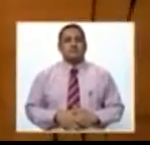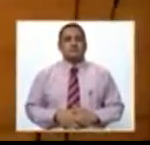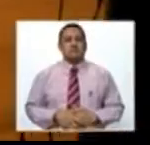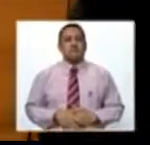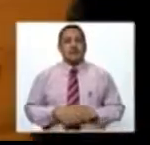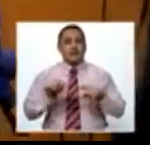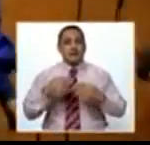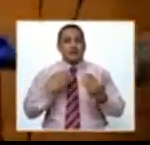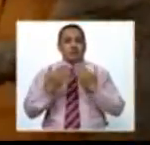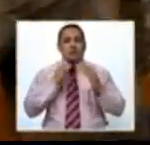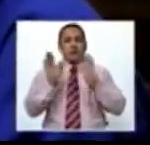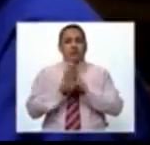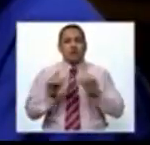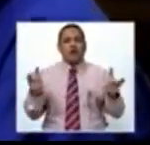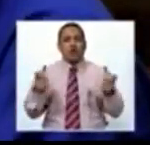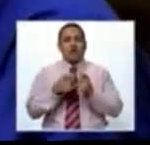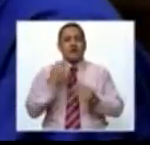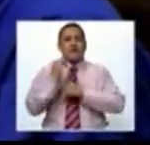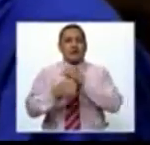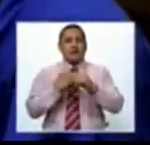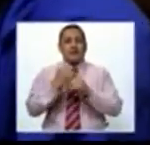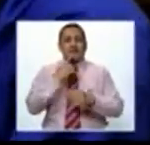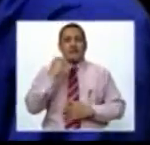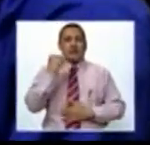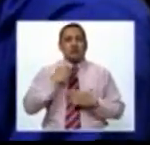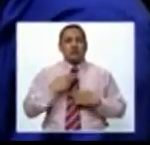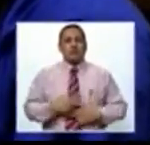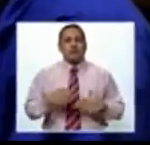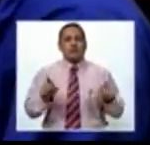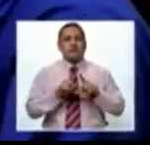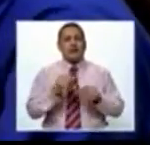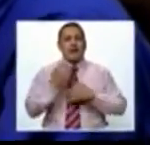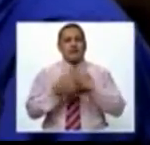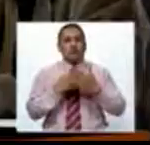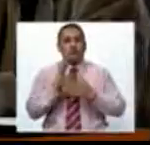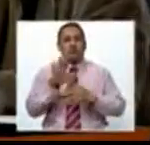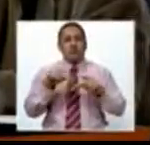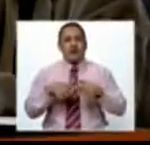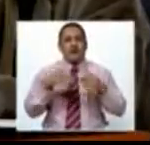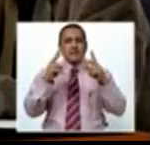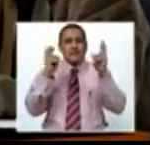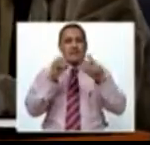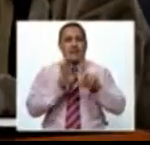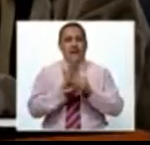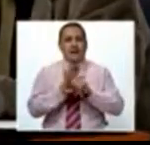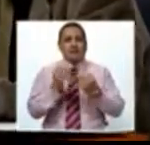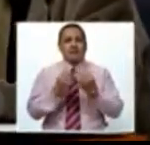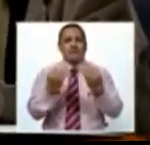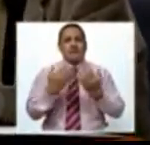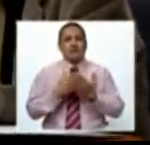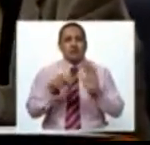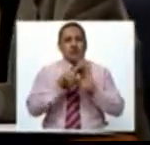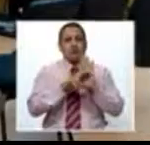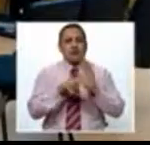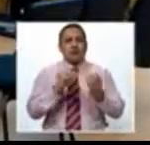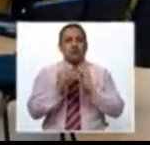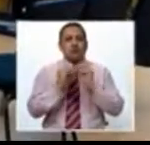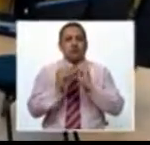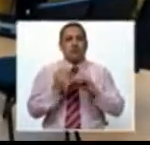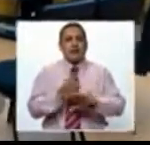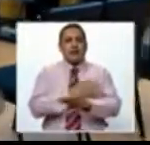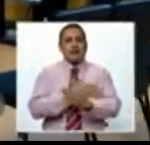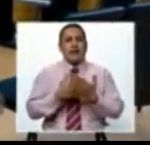En ese sentido, por ejemplo, la Corte Interamericana de Derechos Humanos ha desarrollado en su jurisprudencia los elementos que se deben tener en cuenta a la